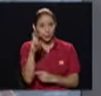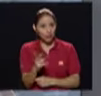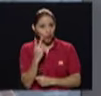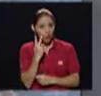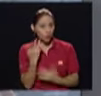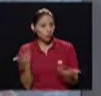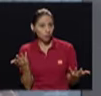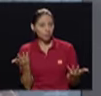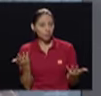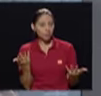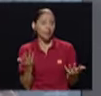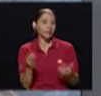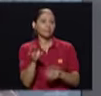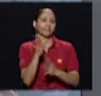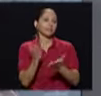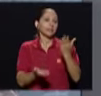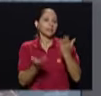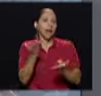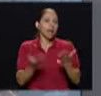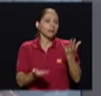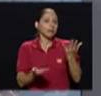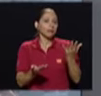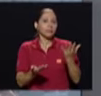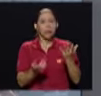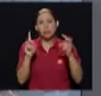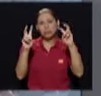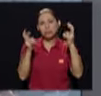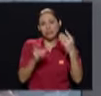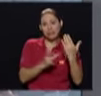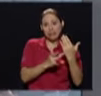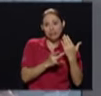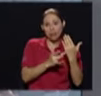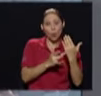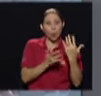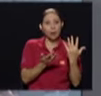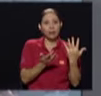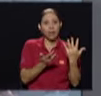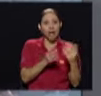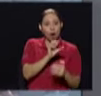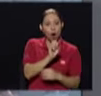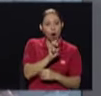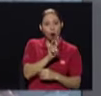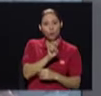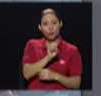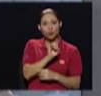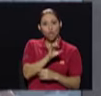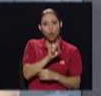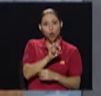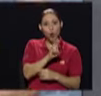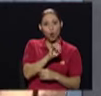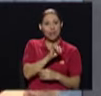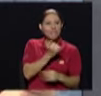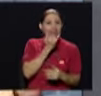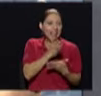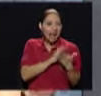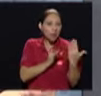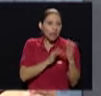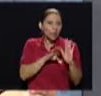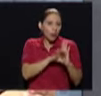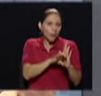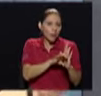claramente. En situaciones en donde quizás por algún asunto técnico falla una estación del Opsicori, detrás hay una